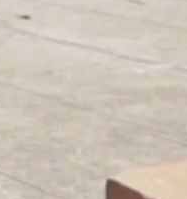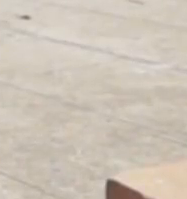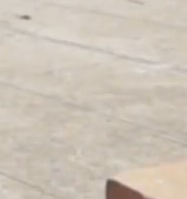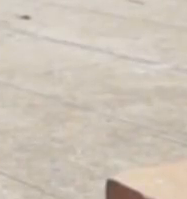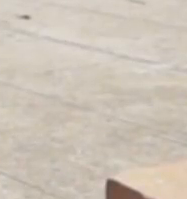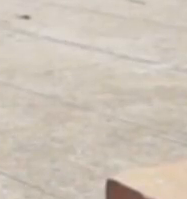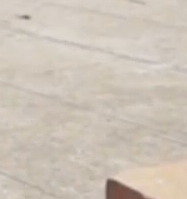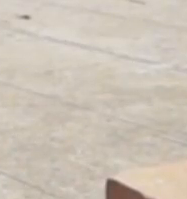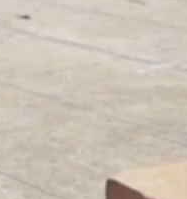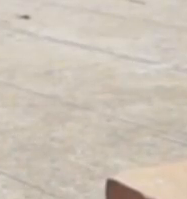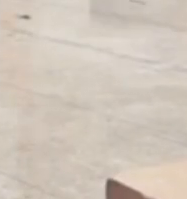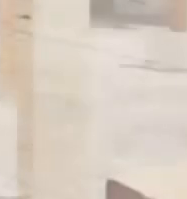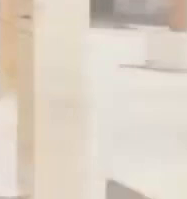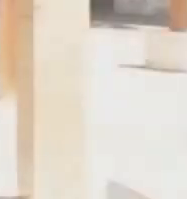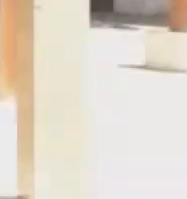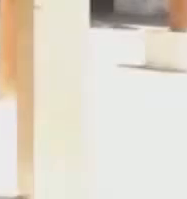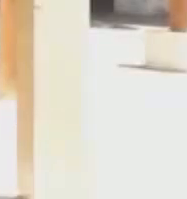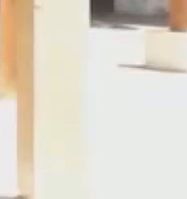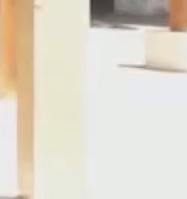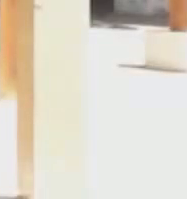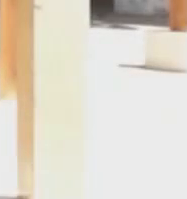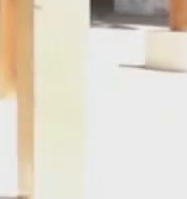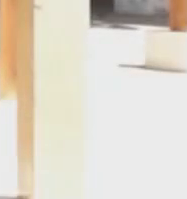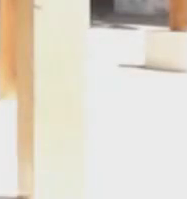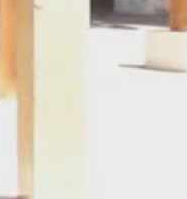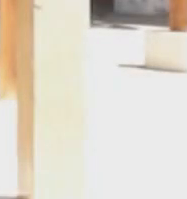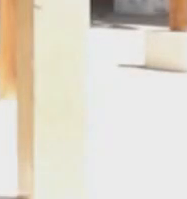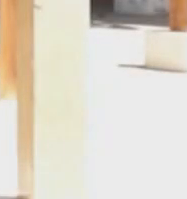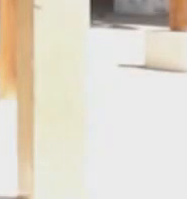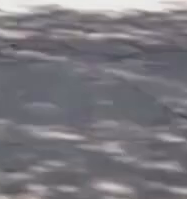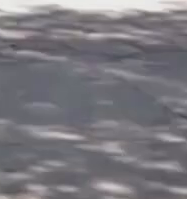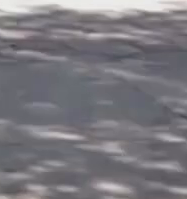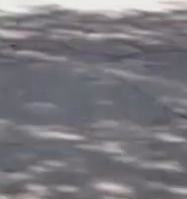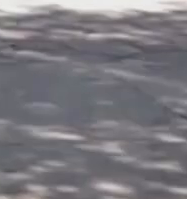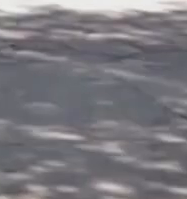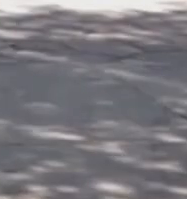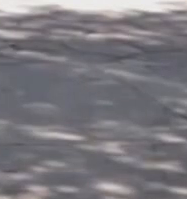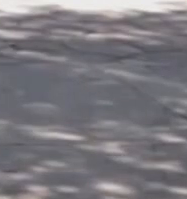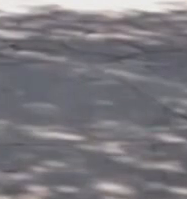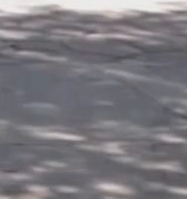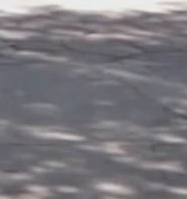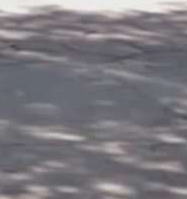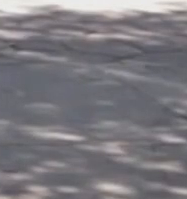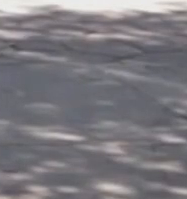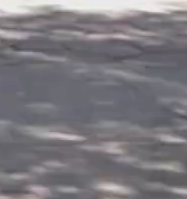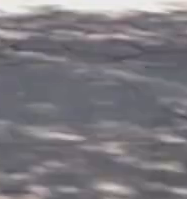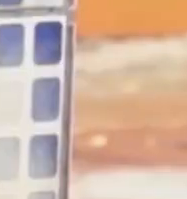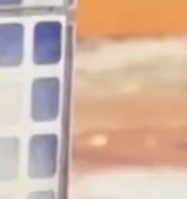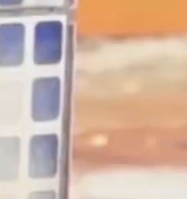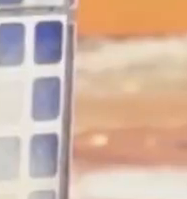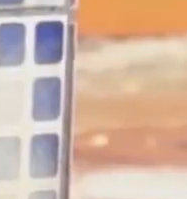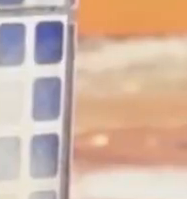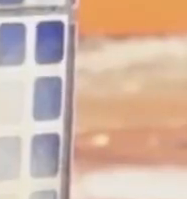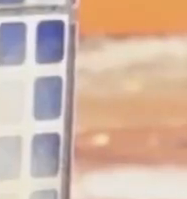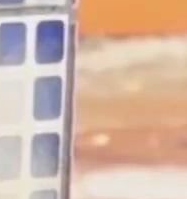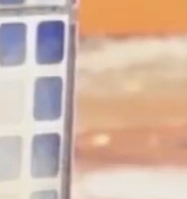actividades comerciales, industriales y culturales, logrando así desarrollar niveles óptimos de satisfacción a sus habitantes.